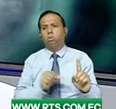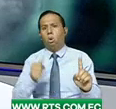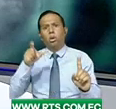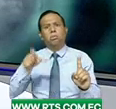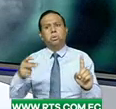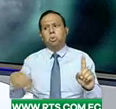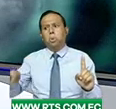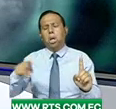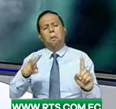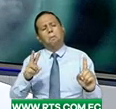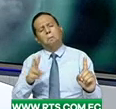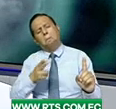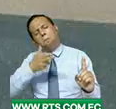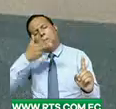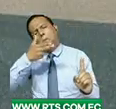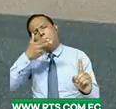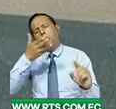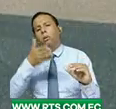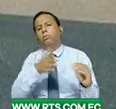le dispararon.